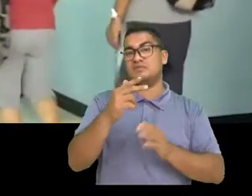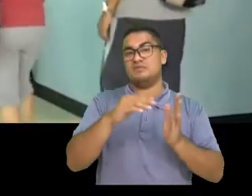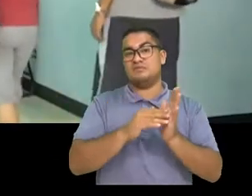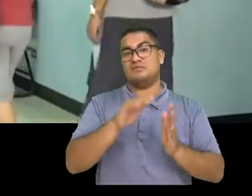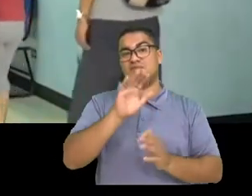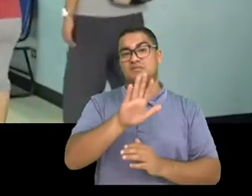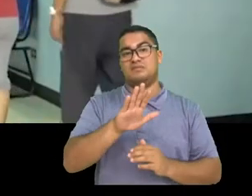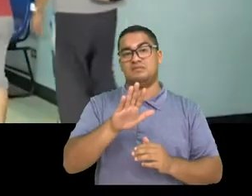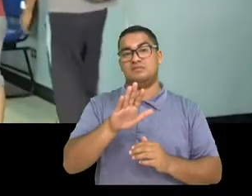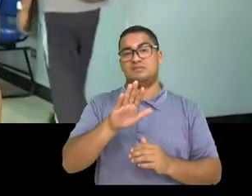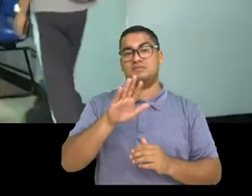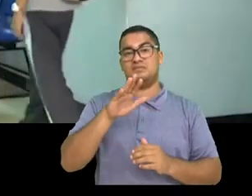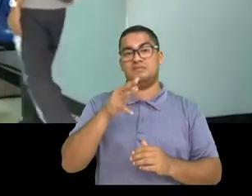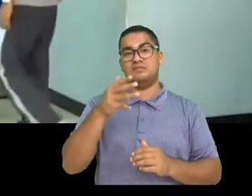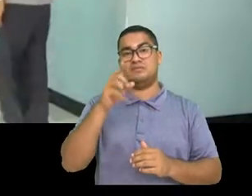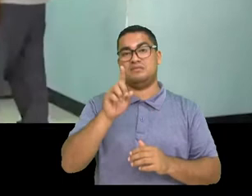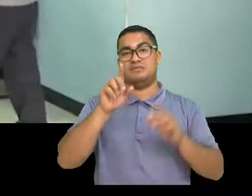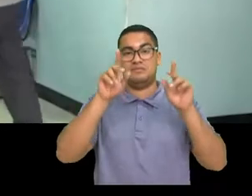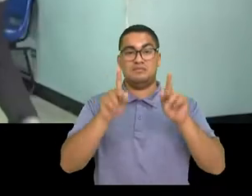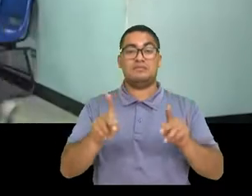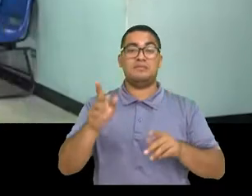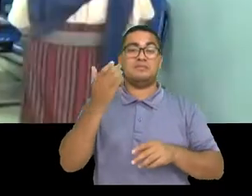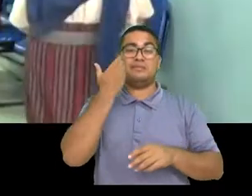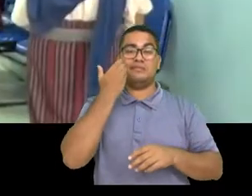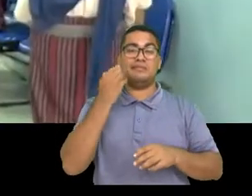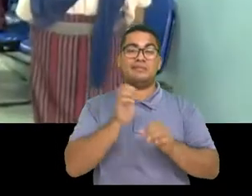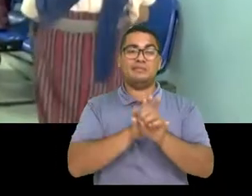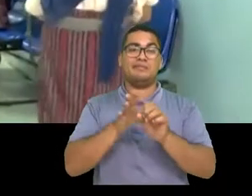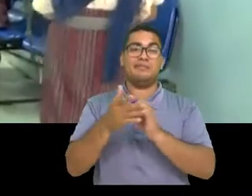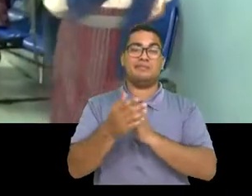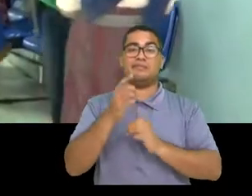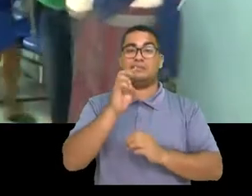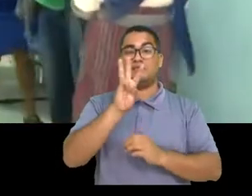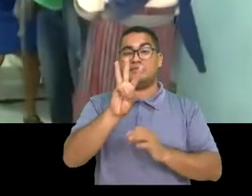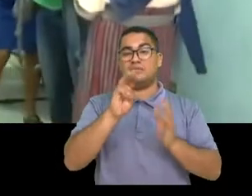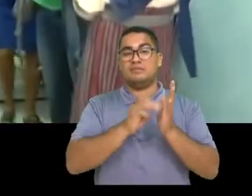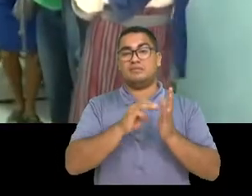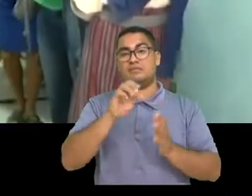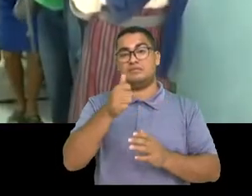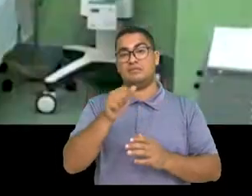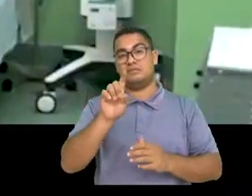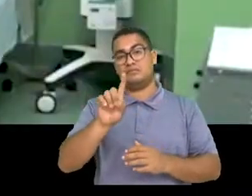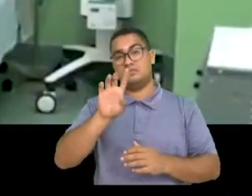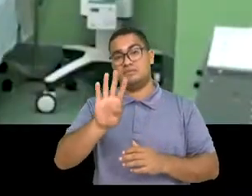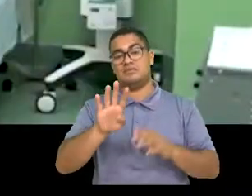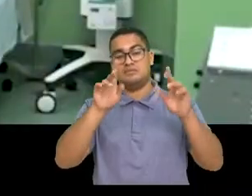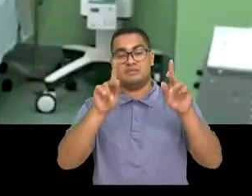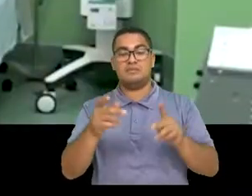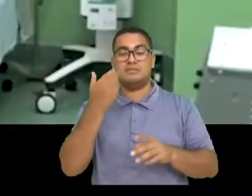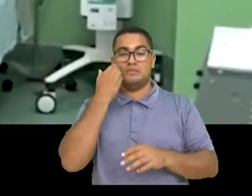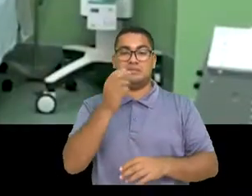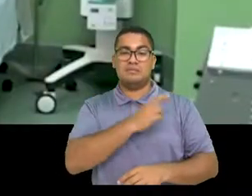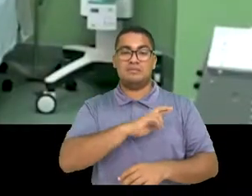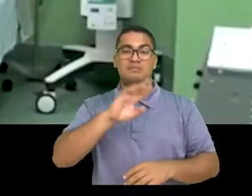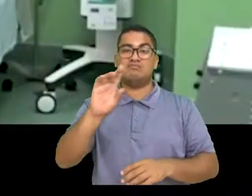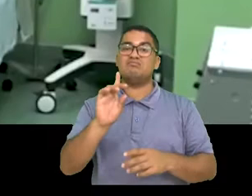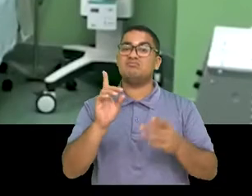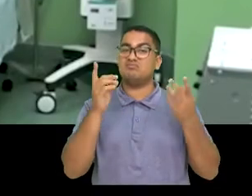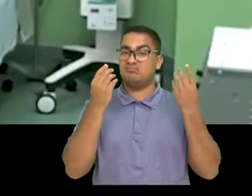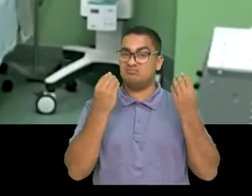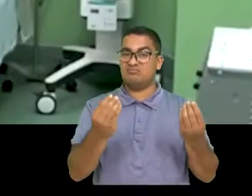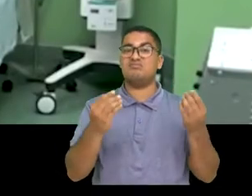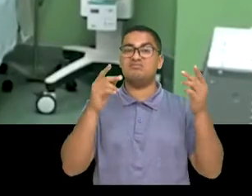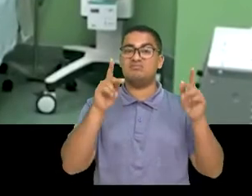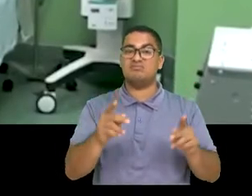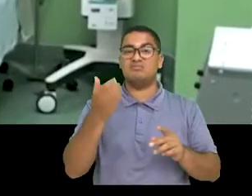positivos de COVID-19, esto hasta el momento, con 3.614 casos. República Dominicana es el país más afectado, le